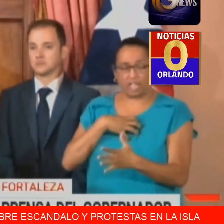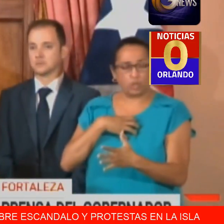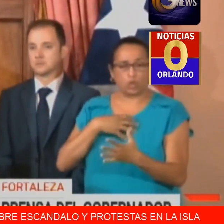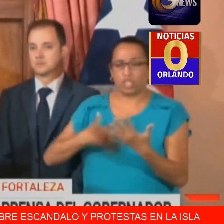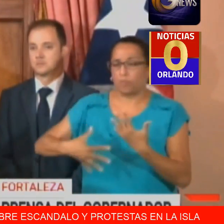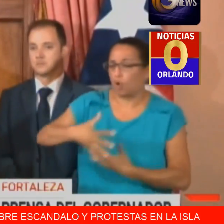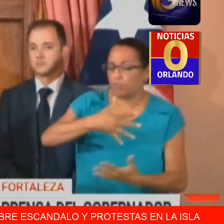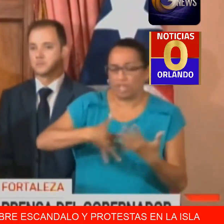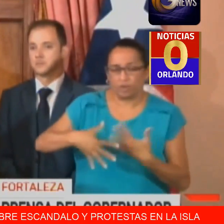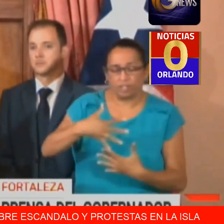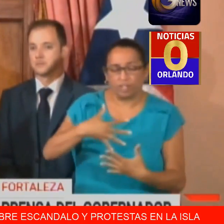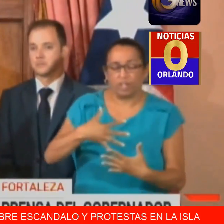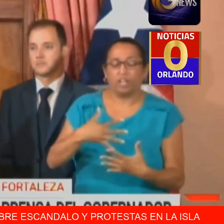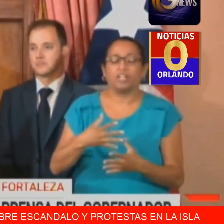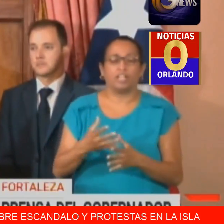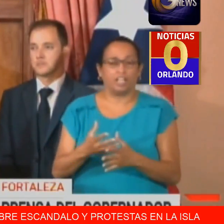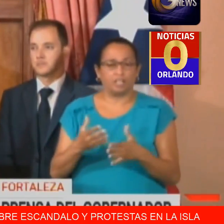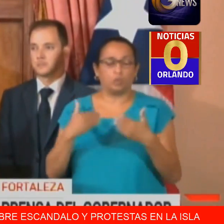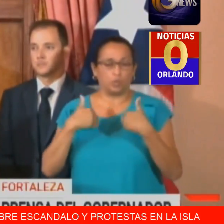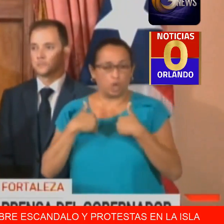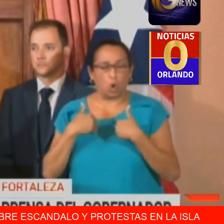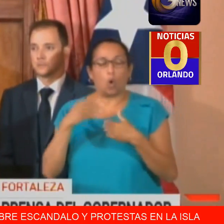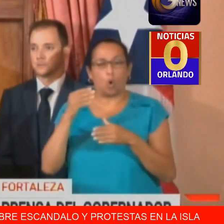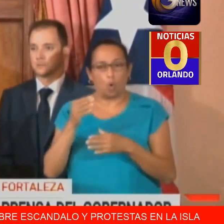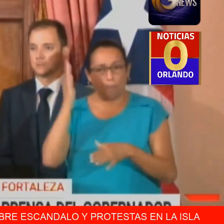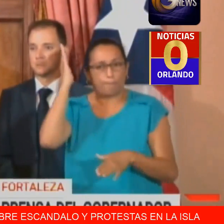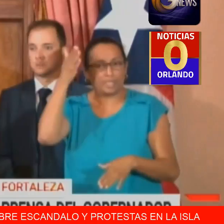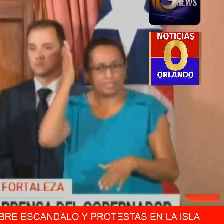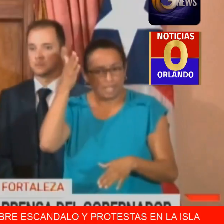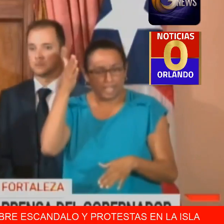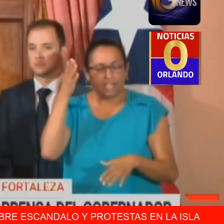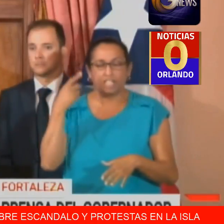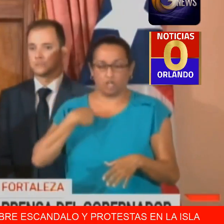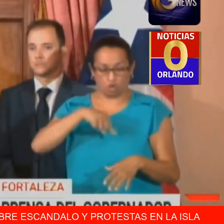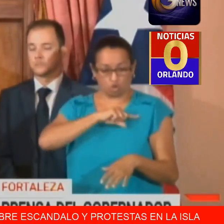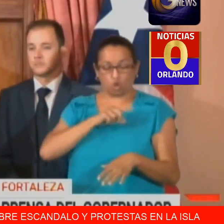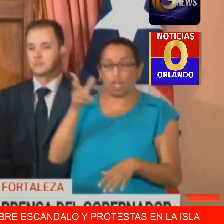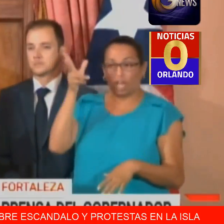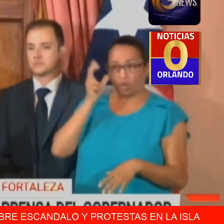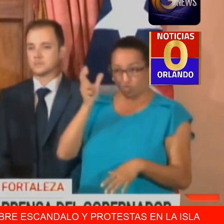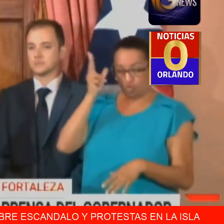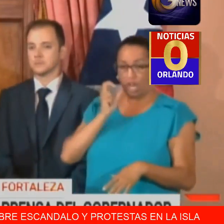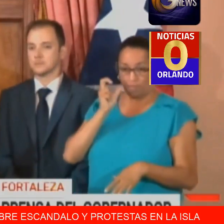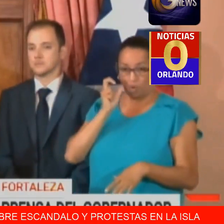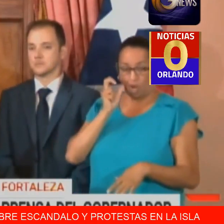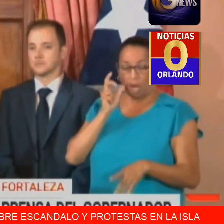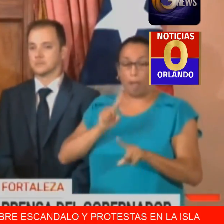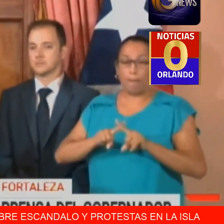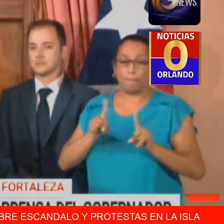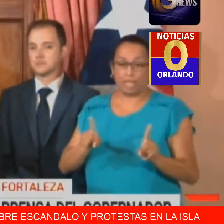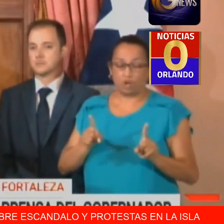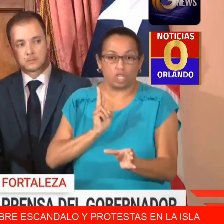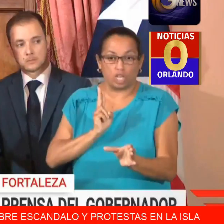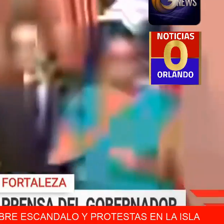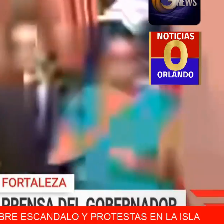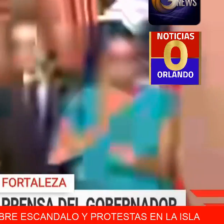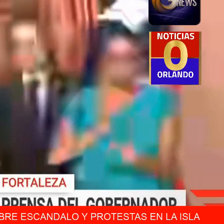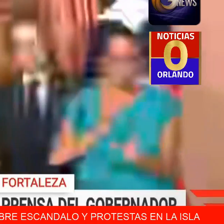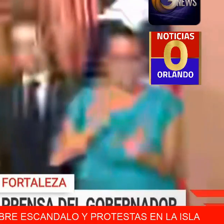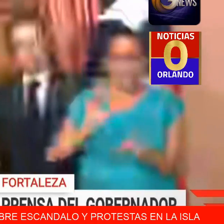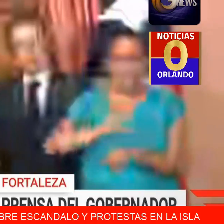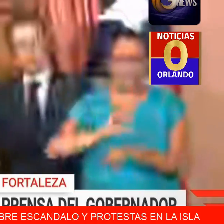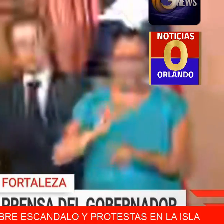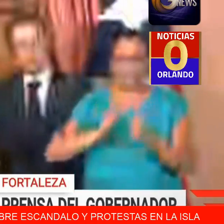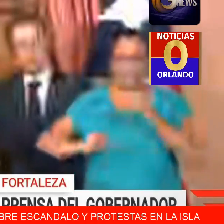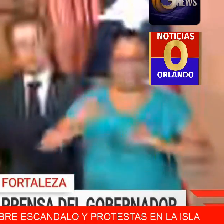tenían un mensaje que llegar, que nosotros escuchamos, pero que de la misma forma no se involucraron en